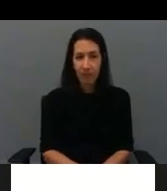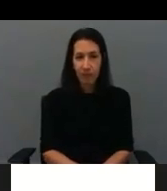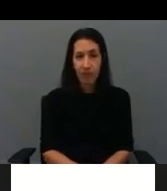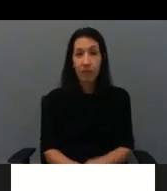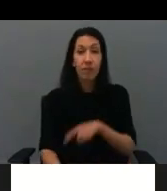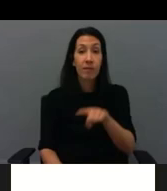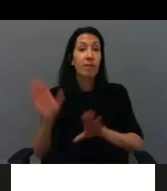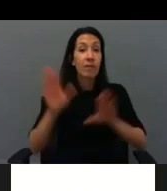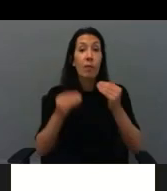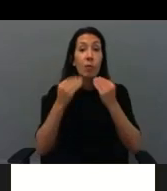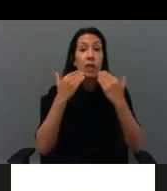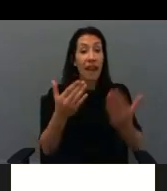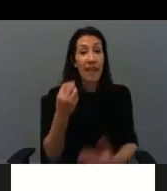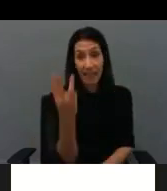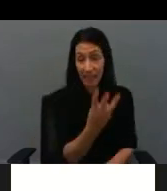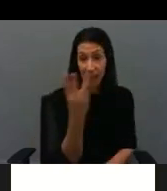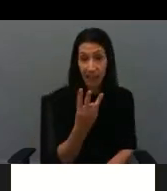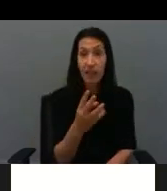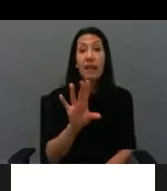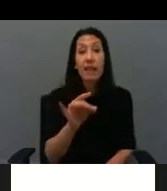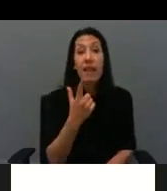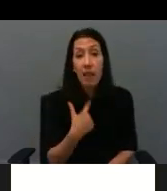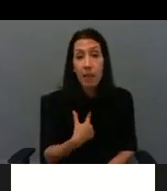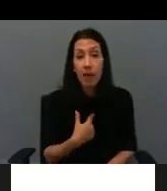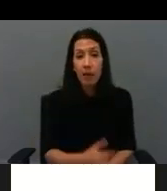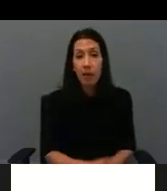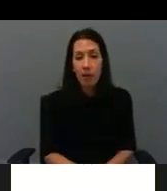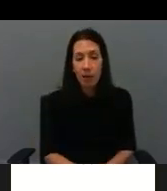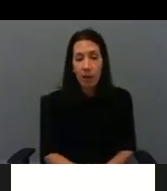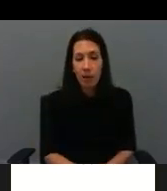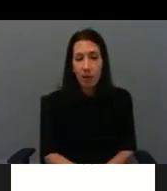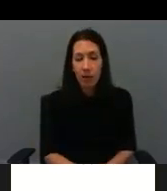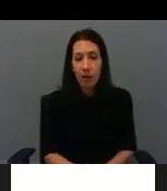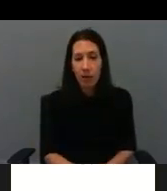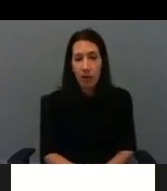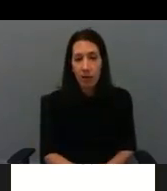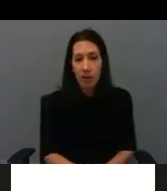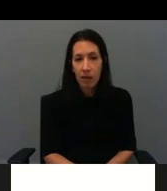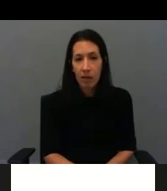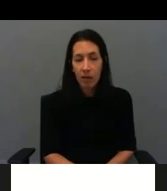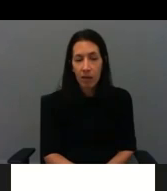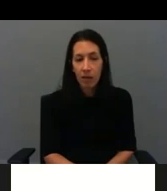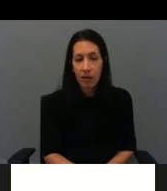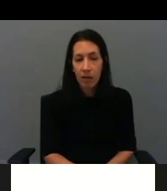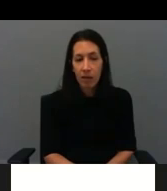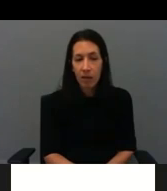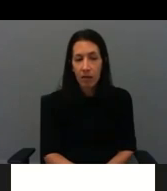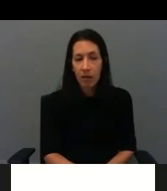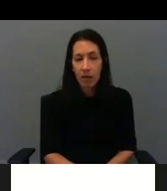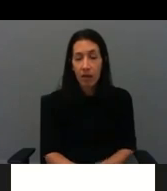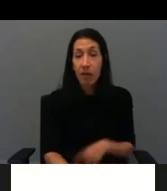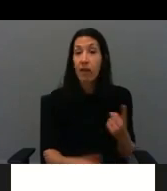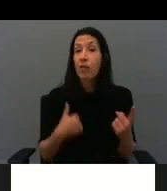Muchísimas gracias a las tres, sí, Cecilia. Sí, no, solo quisiera recalcar lo que decías, que